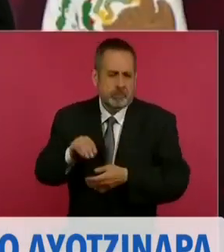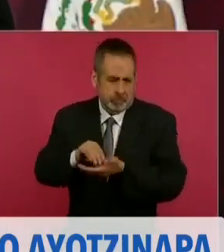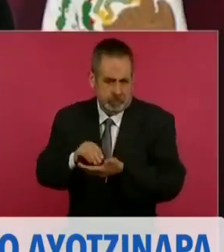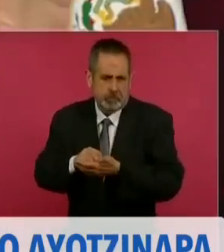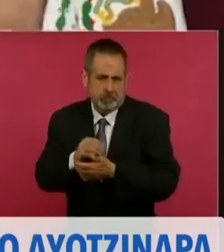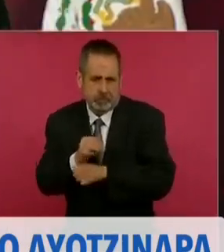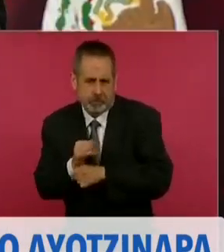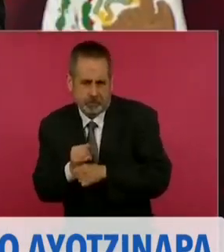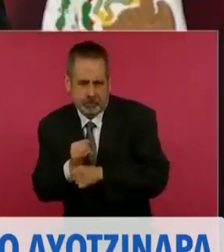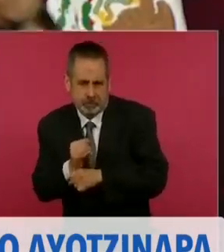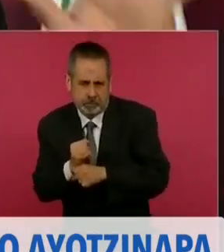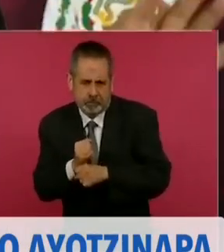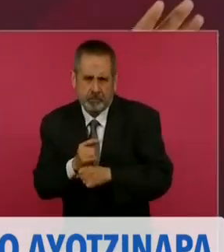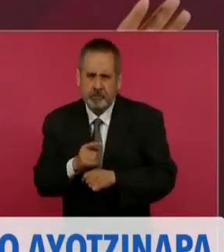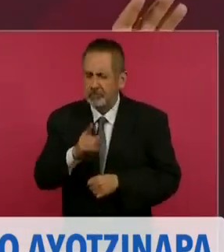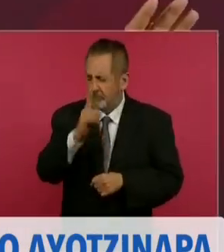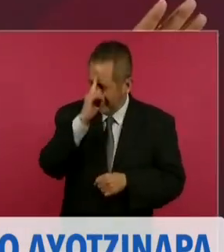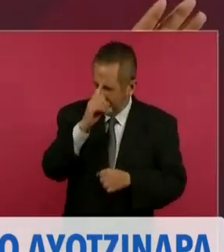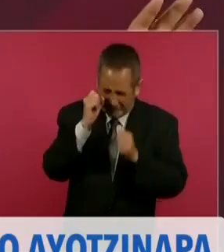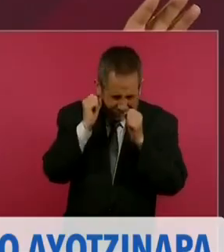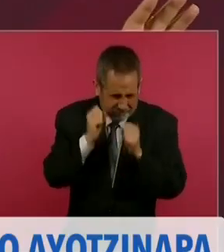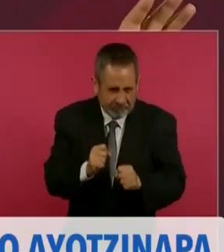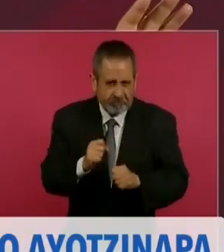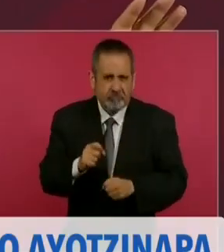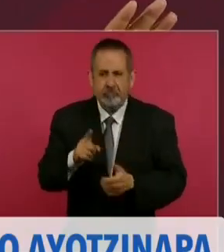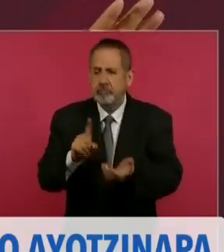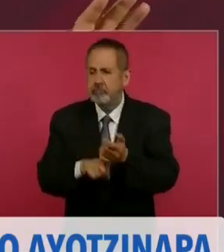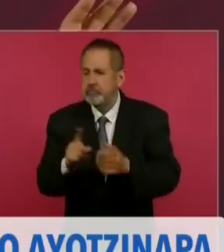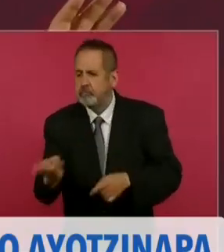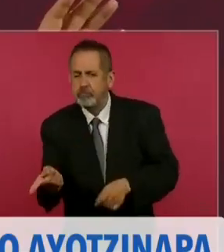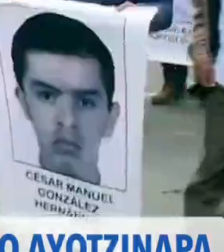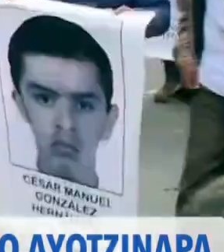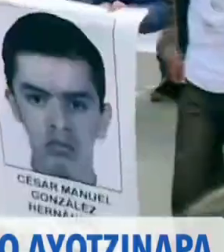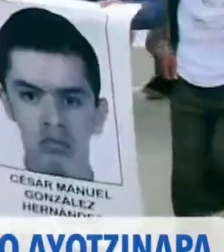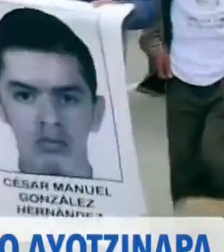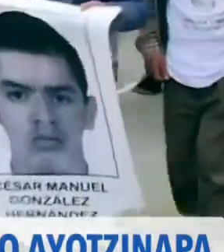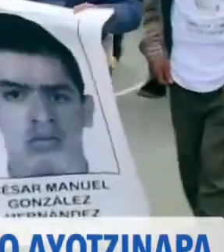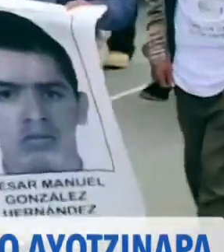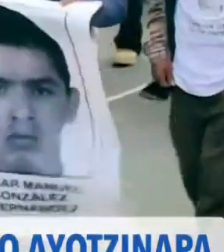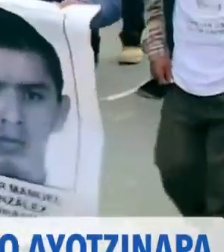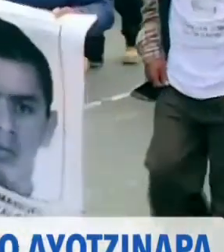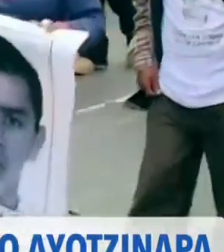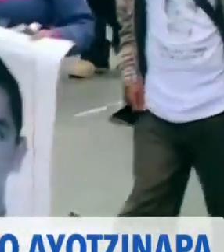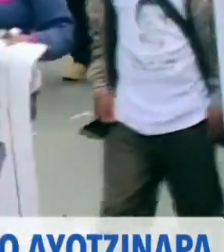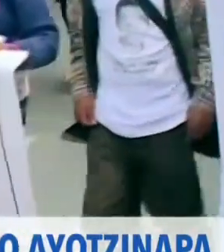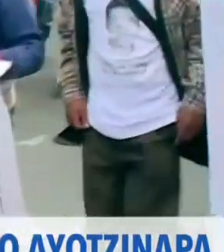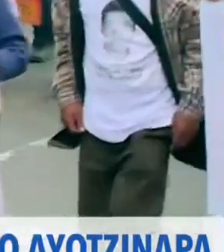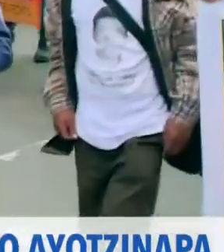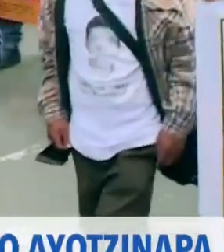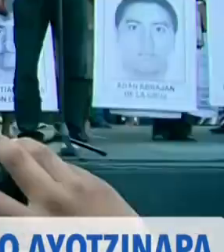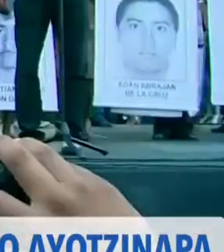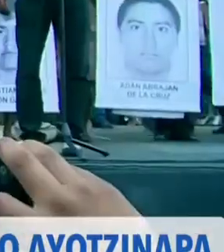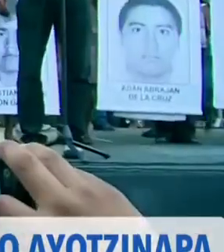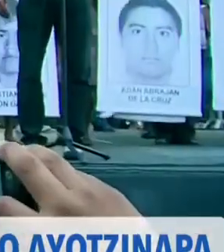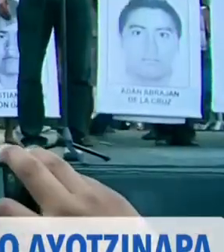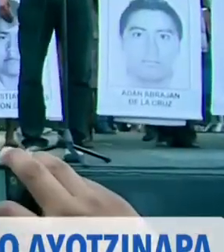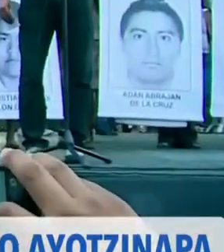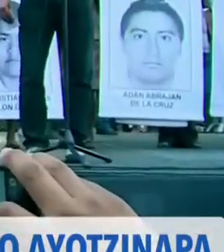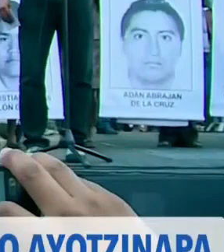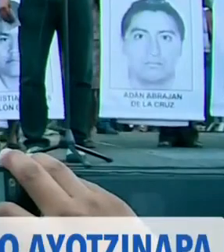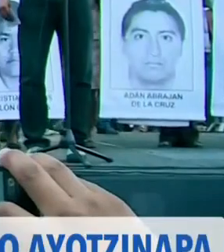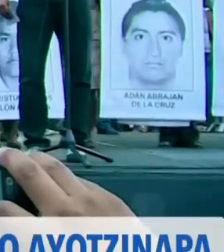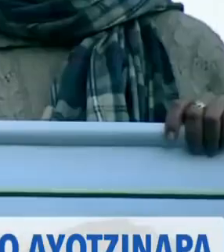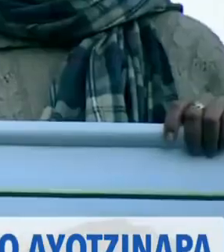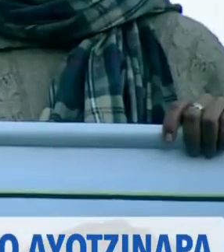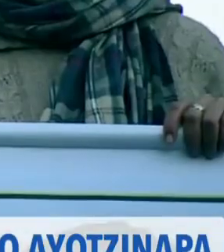los interrogatorios. De igual manera, el mandatario dijo que la huida de Tomás Herón fue acordada por varios exservidores públicos que trabajaron en la FGR,